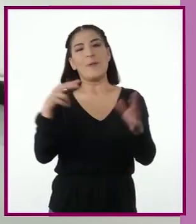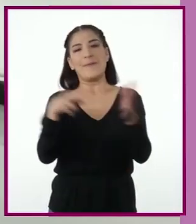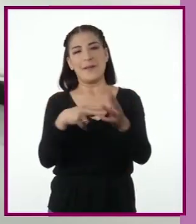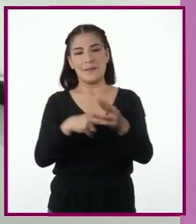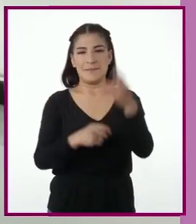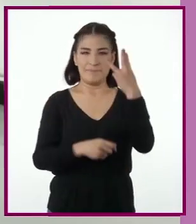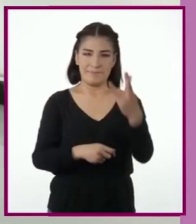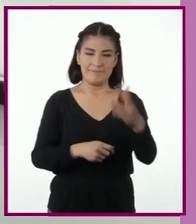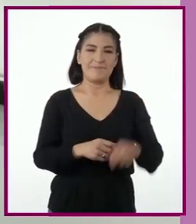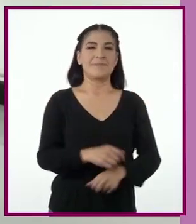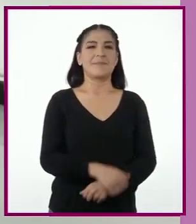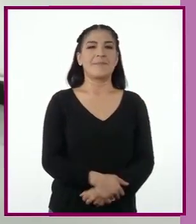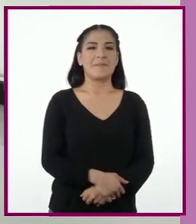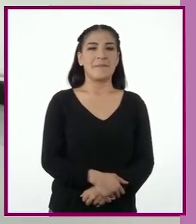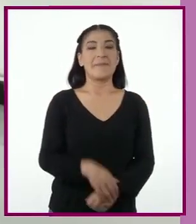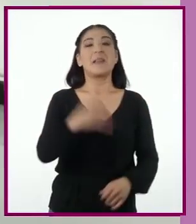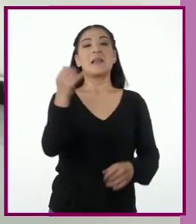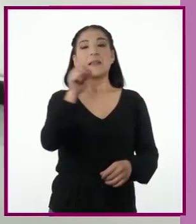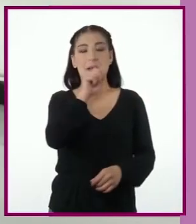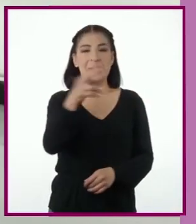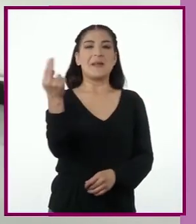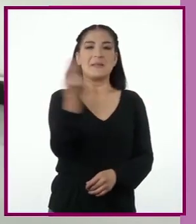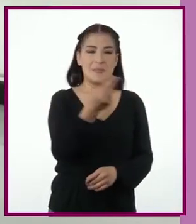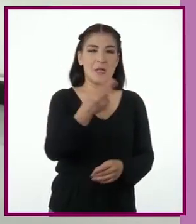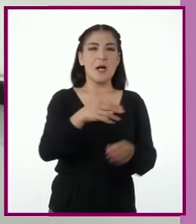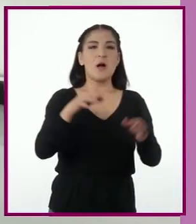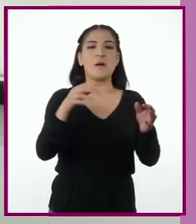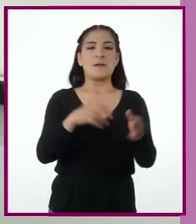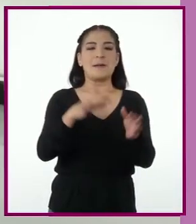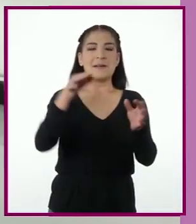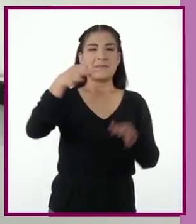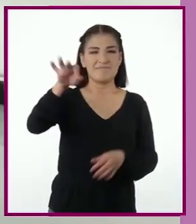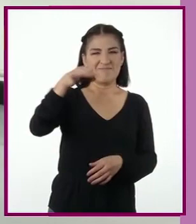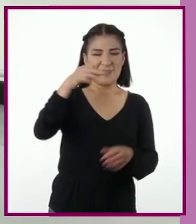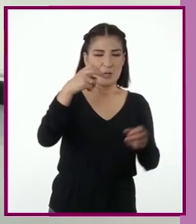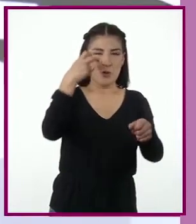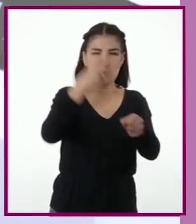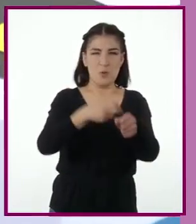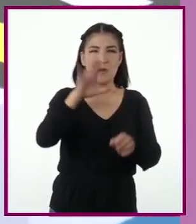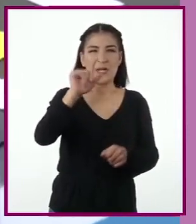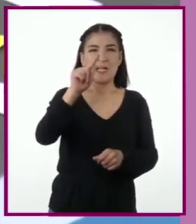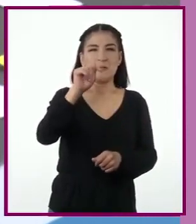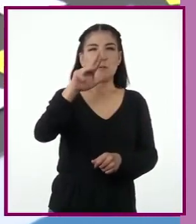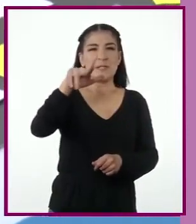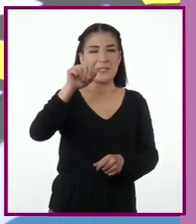negro. Necesitarás también una cartulina de color negro también.